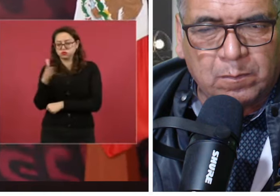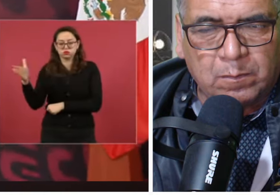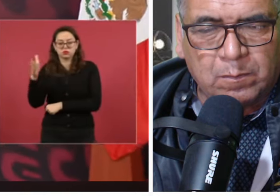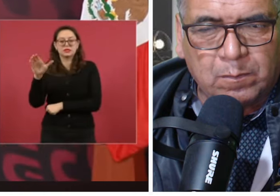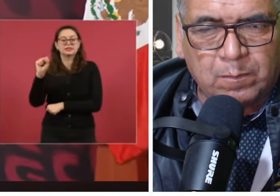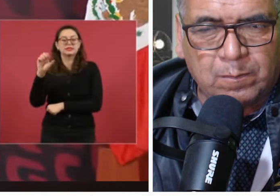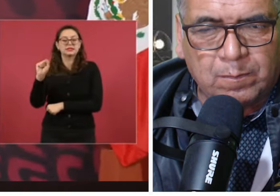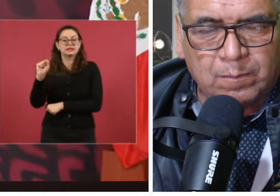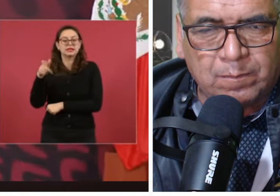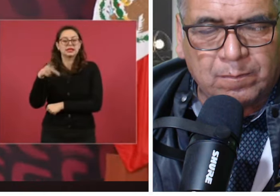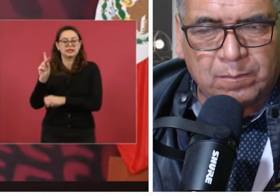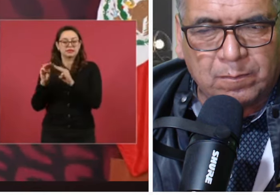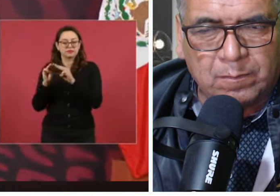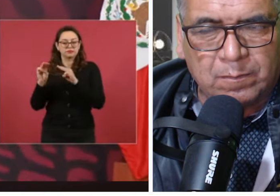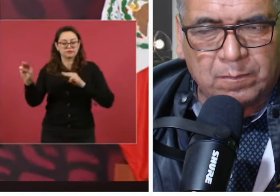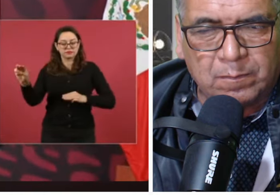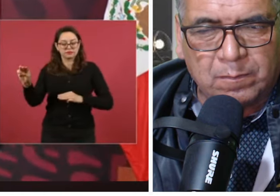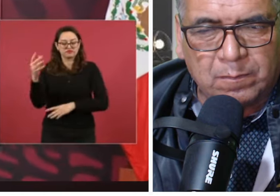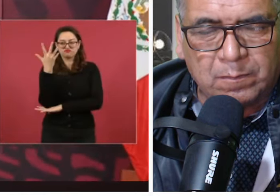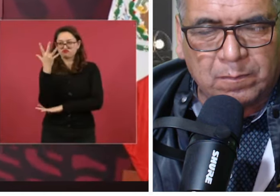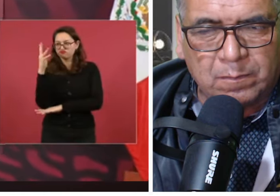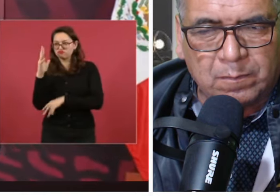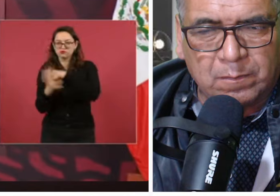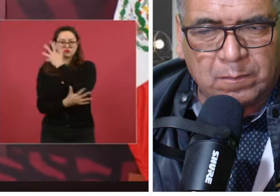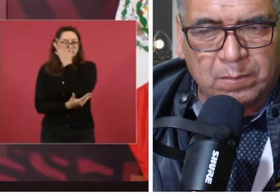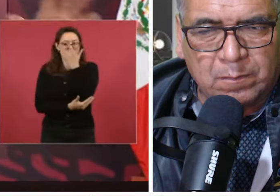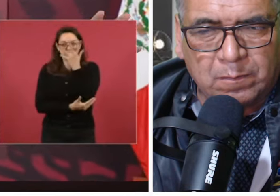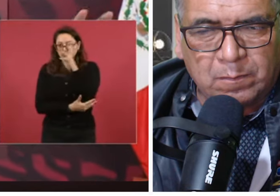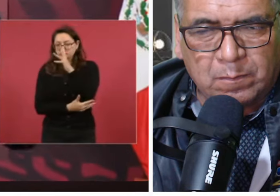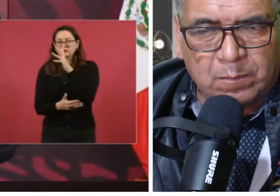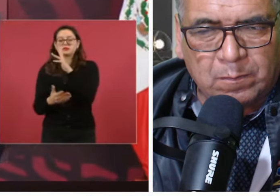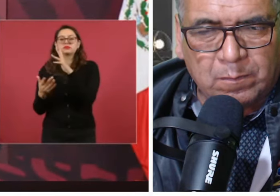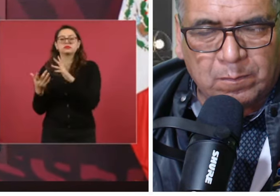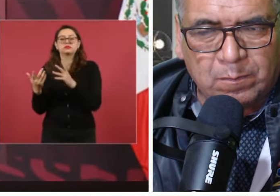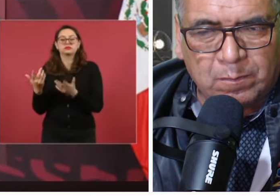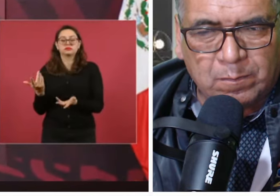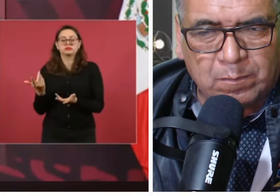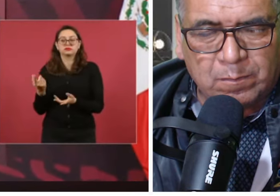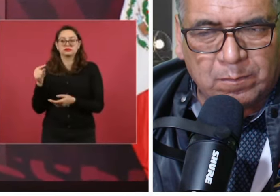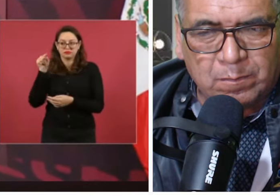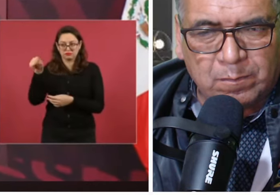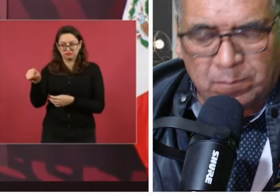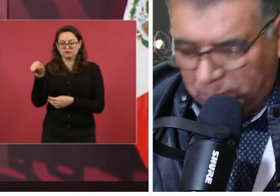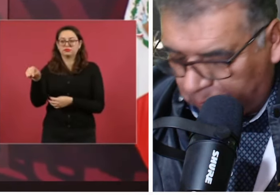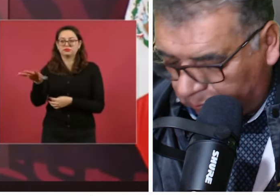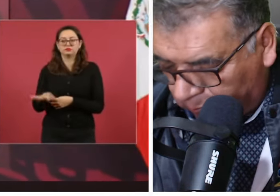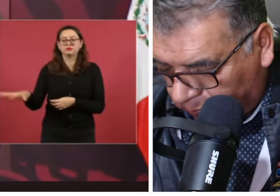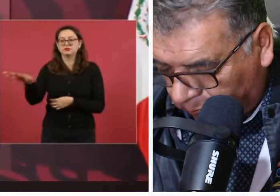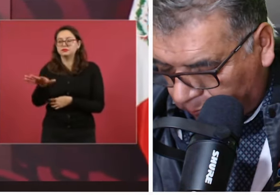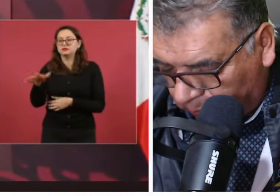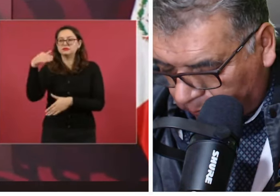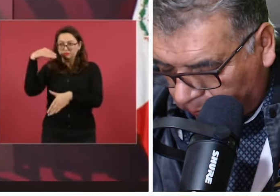kilómetros, toda la selva, hasta llegar a Calakmul. Y